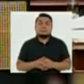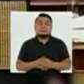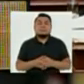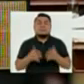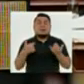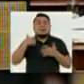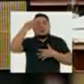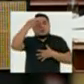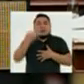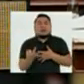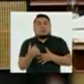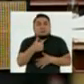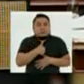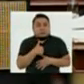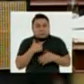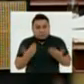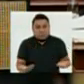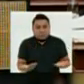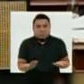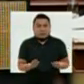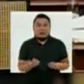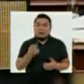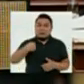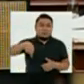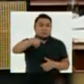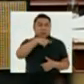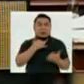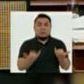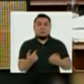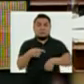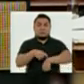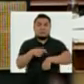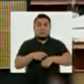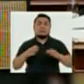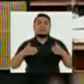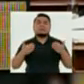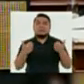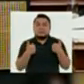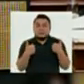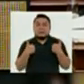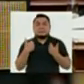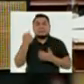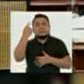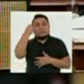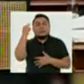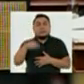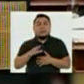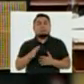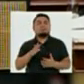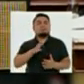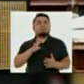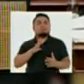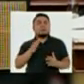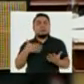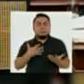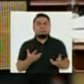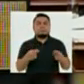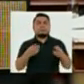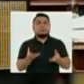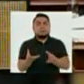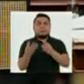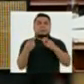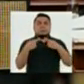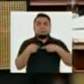con lo que también ahora escuchamos su contradicción tal cual pasó con los otros votos de pedidos de confianza porque se aceptan la mayor parte de sus